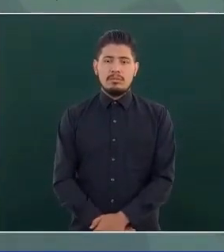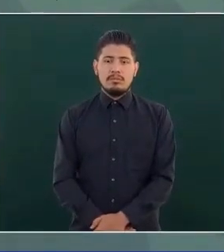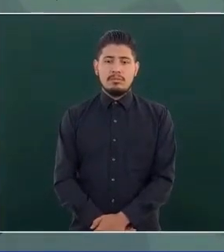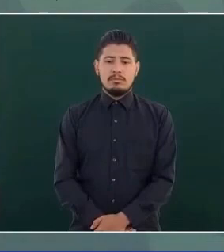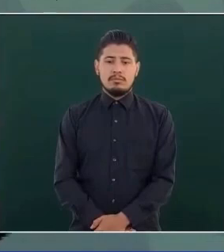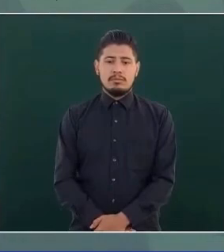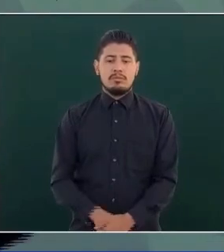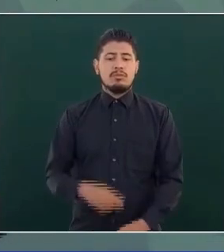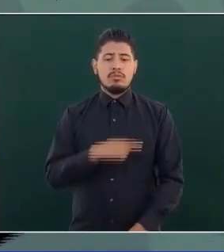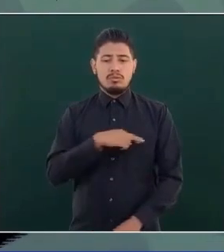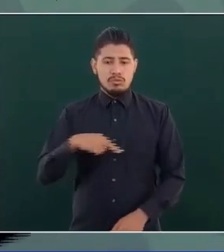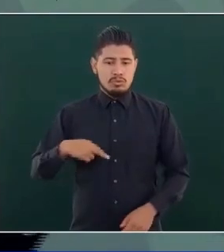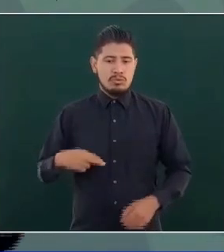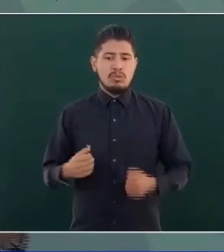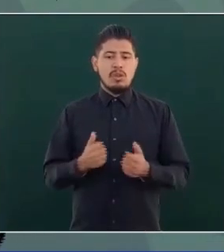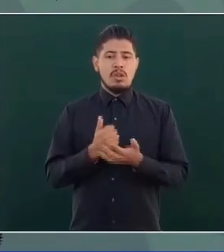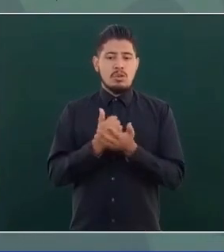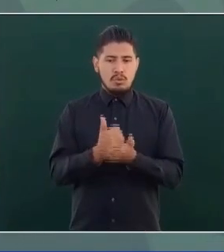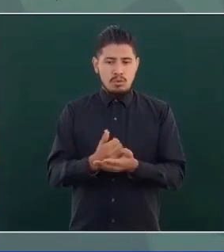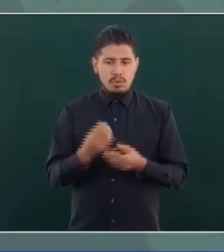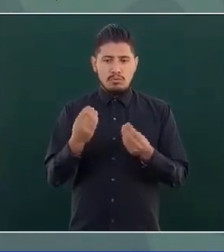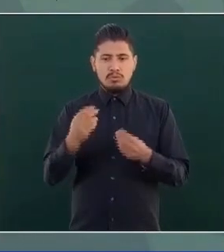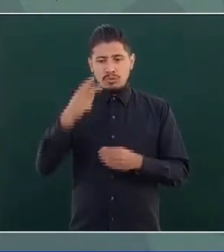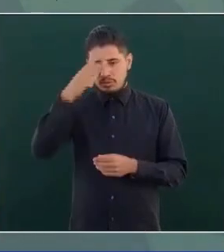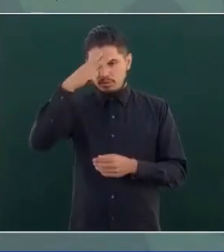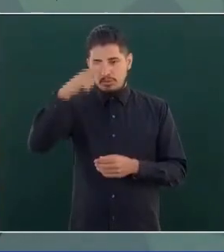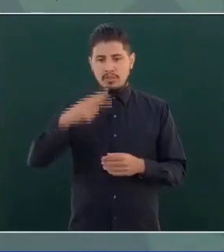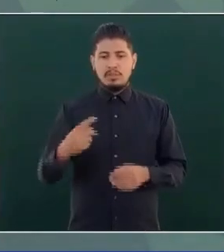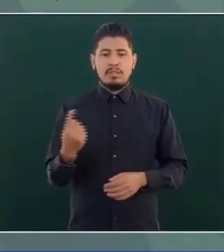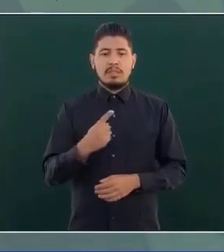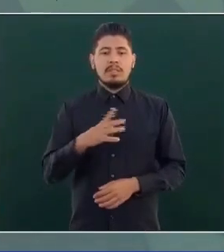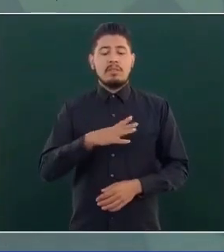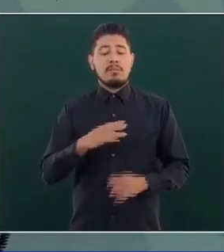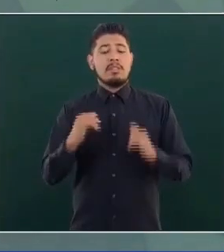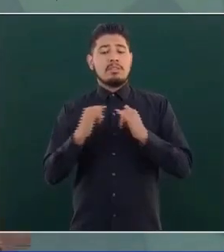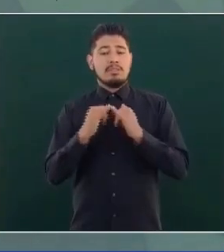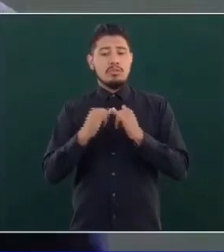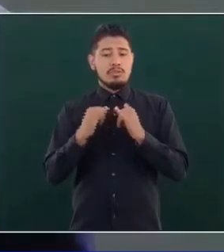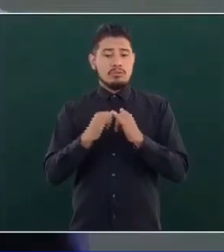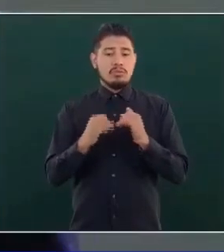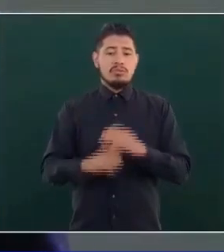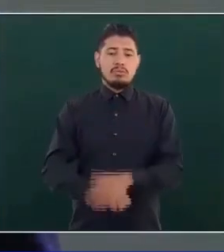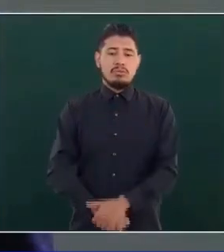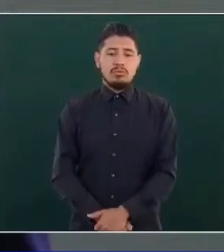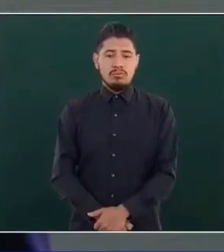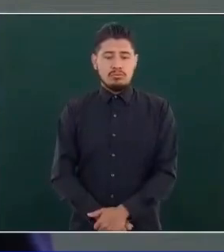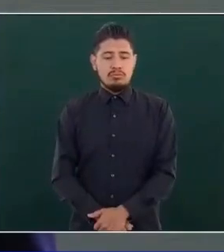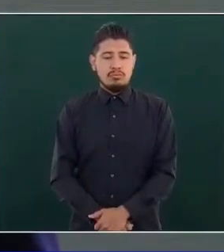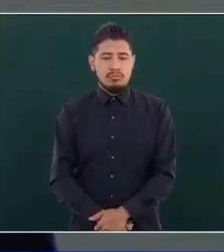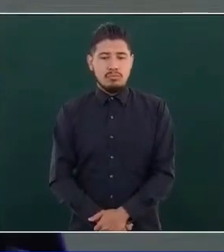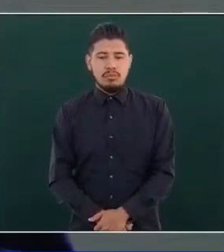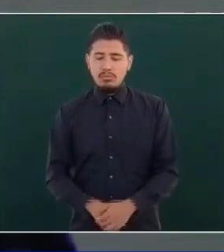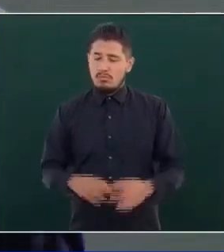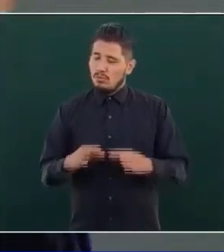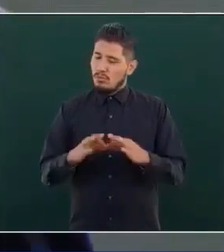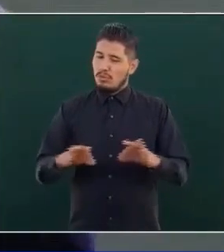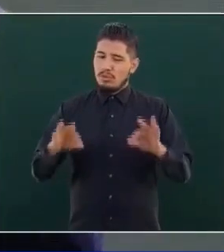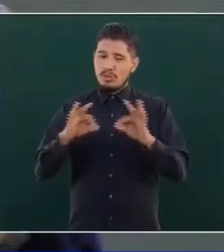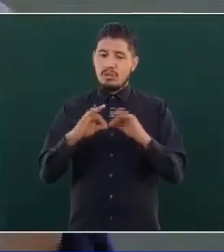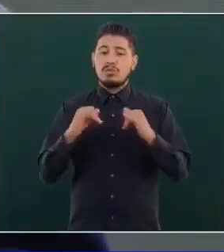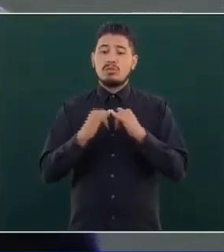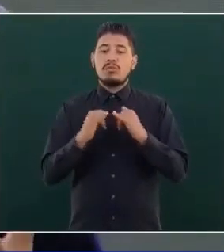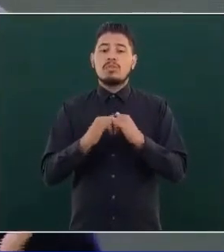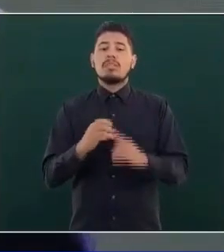que a nosotros nos ayuda mucho, a los mexicanos, el que tenemos una institución fundamental. Esa institución es